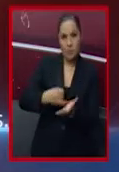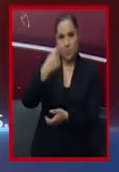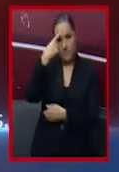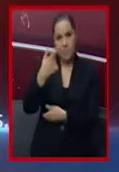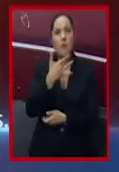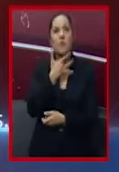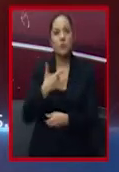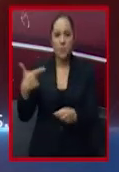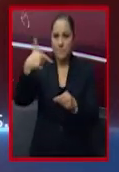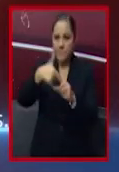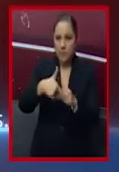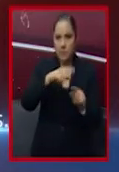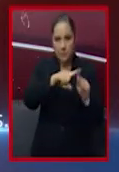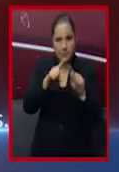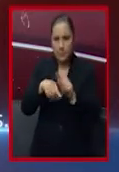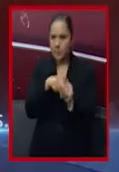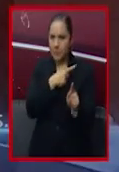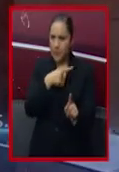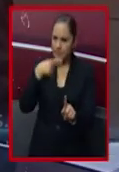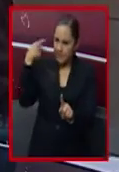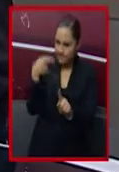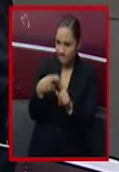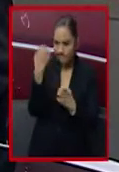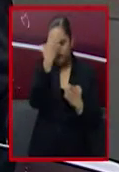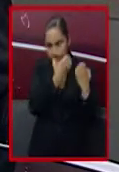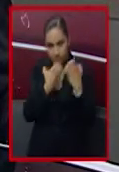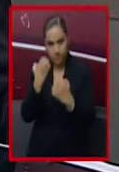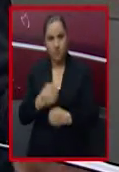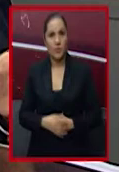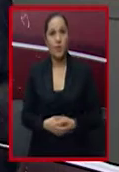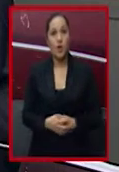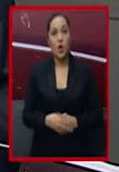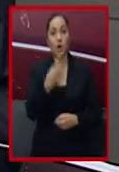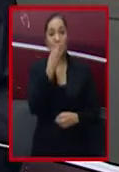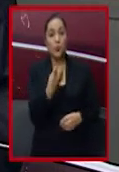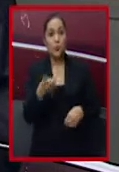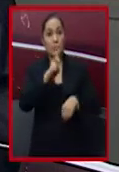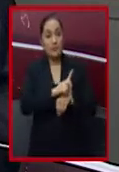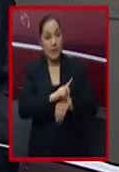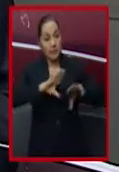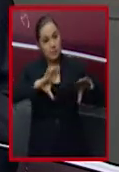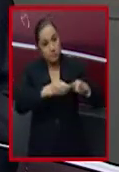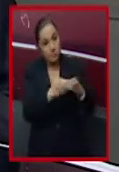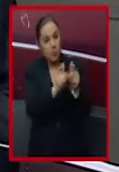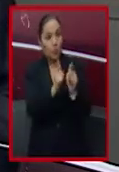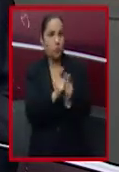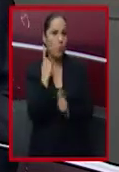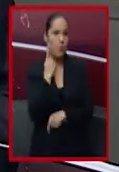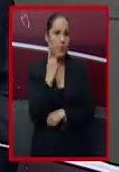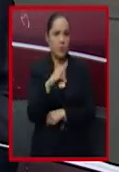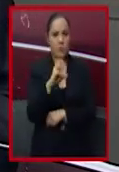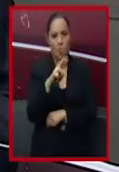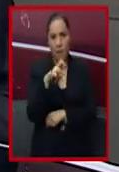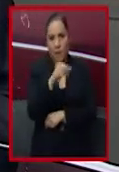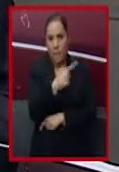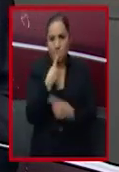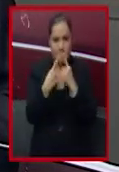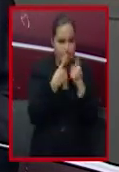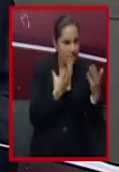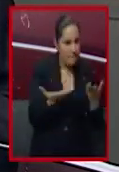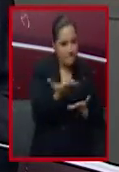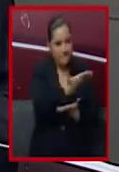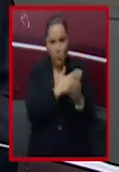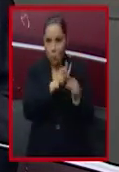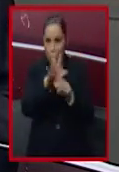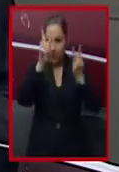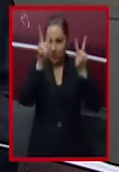los combustibles. Y luego de 2 días de trabajo, el Grupo Parlamentario Morena concluyó su reunión plenaria para definir